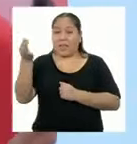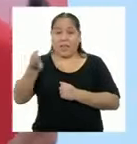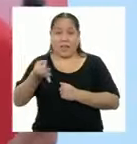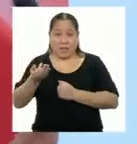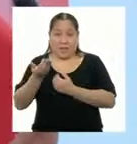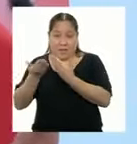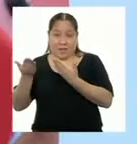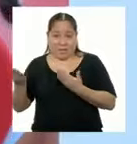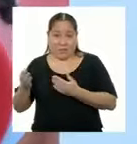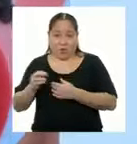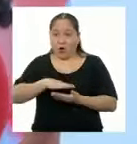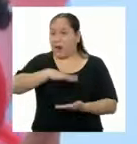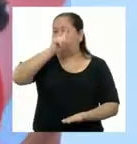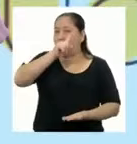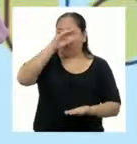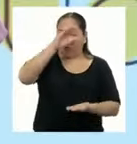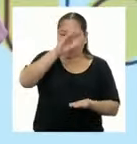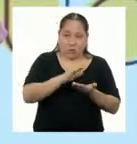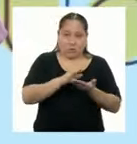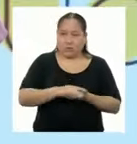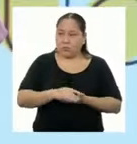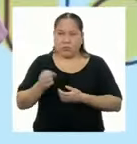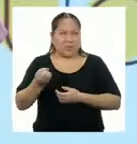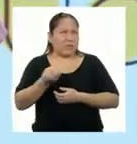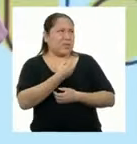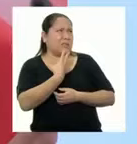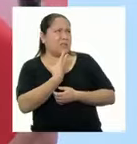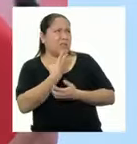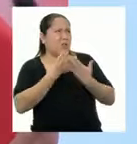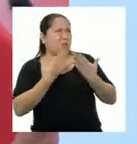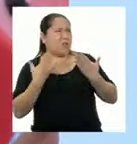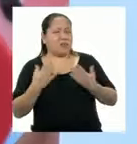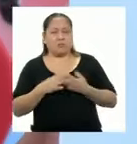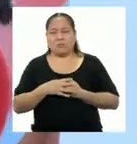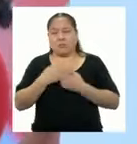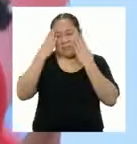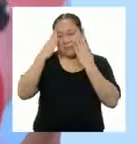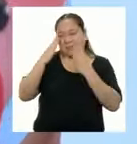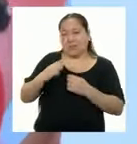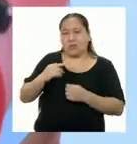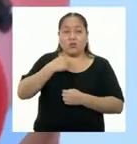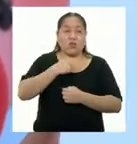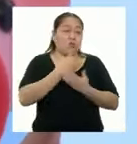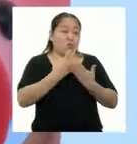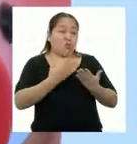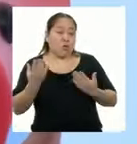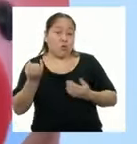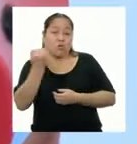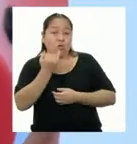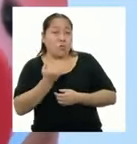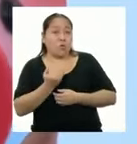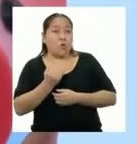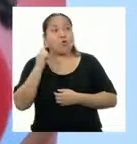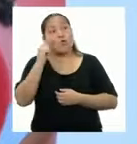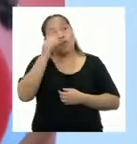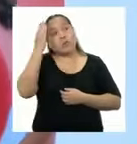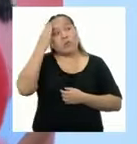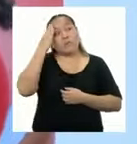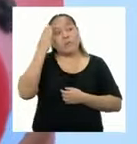pequeño. ¿Me estás diciendo objeto? No estoy muy seguro. Así sea un objeto o un dibujo, tú sabes